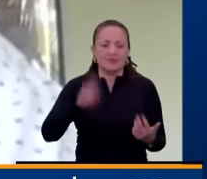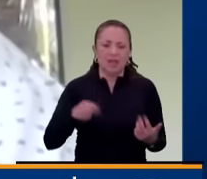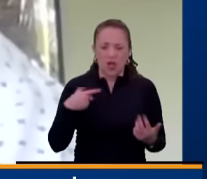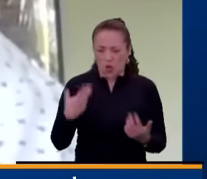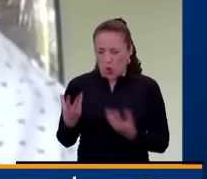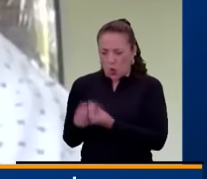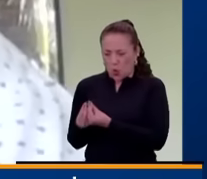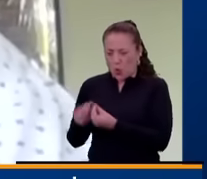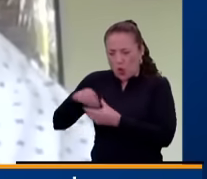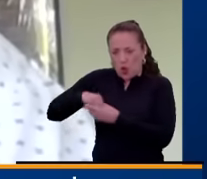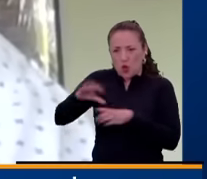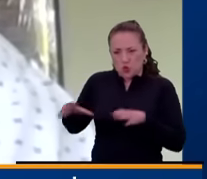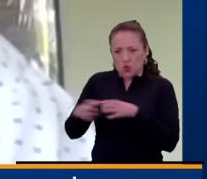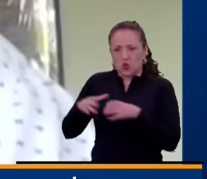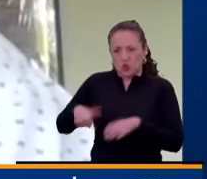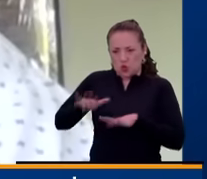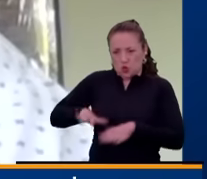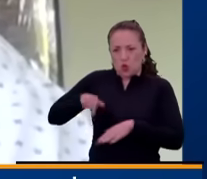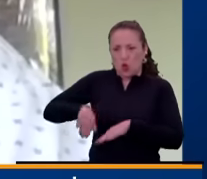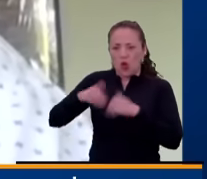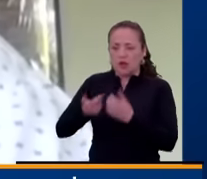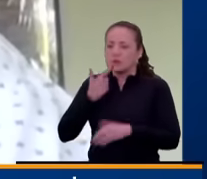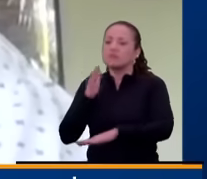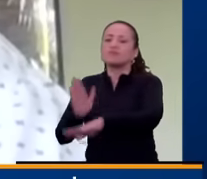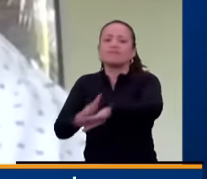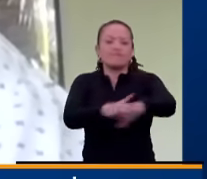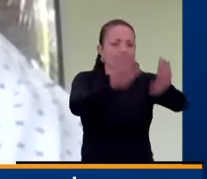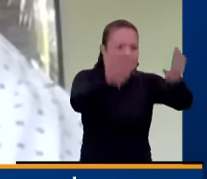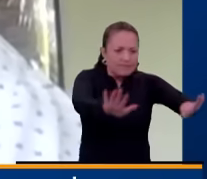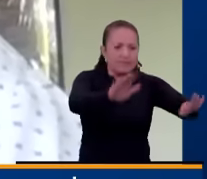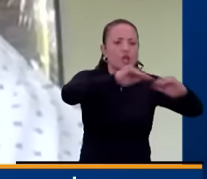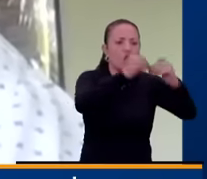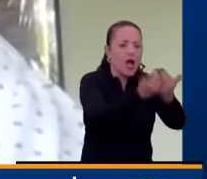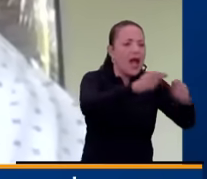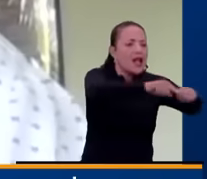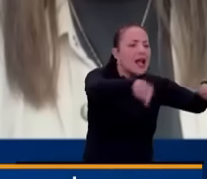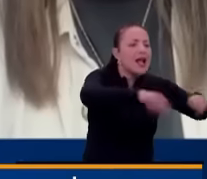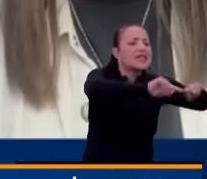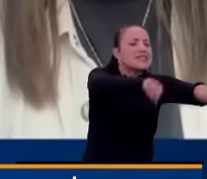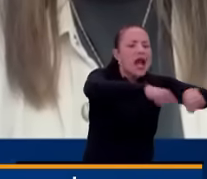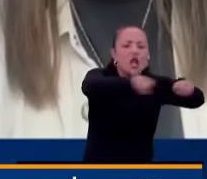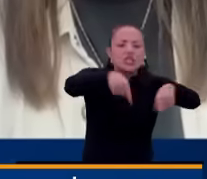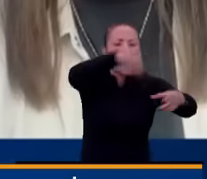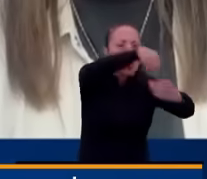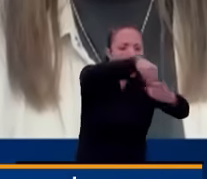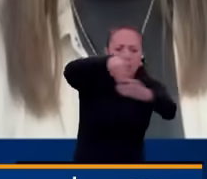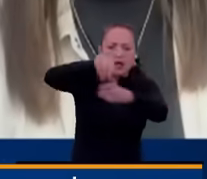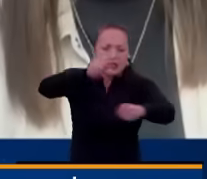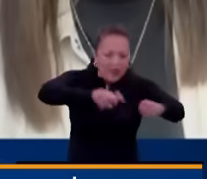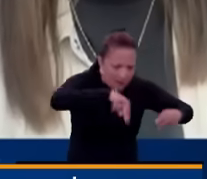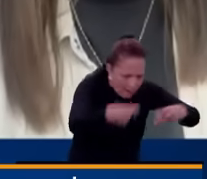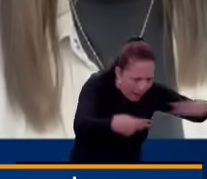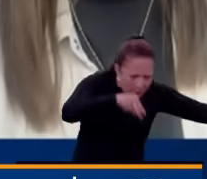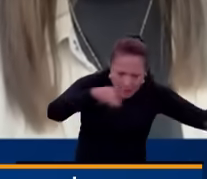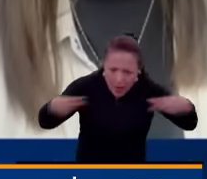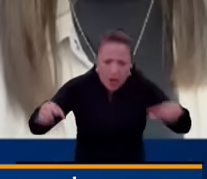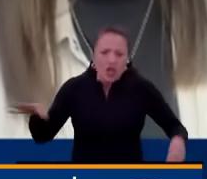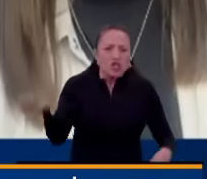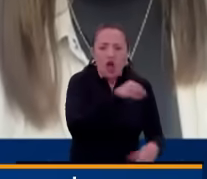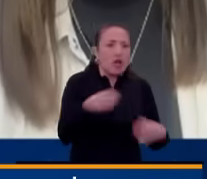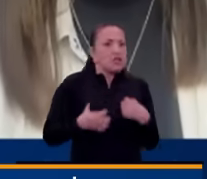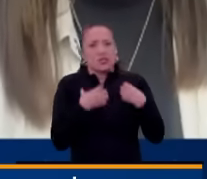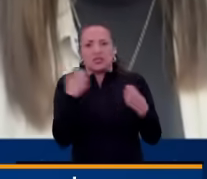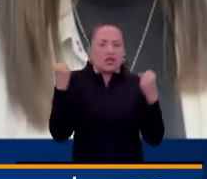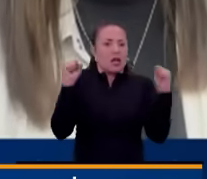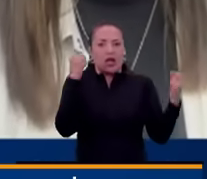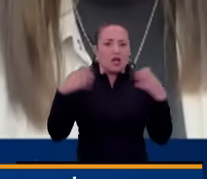la institución, dar la orden que se mantuvieran en los salones y que se tiraran al piso. Todo el mundo entra en pánico, en show, y no se